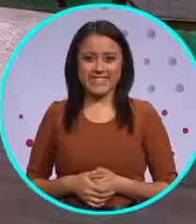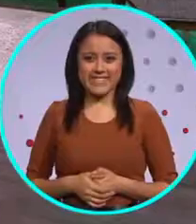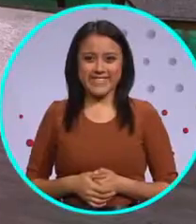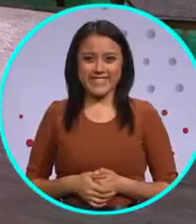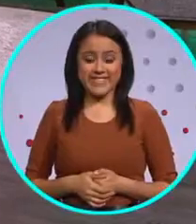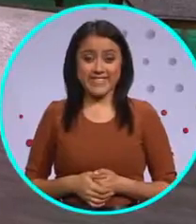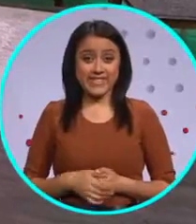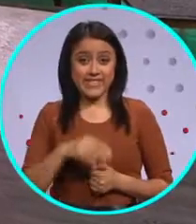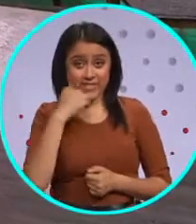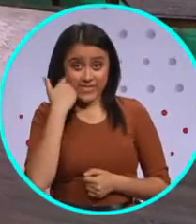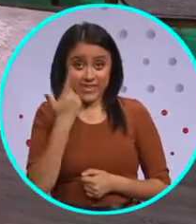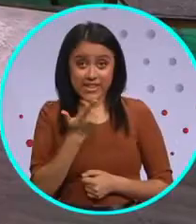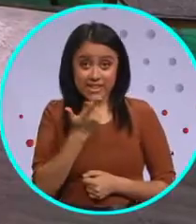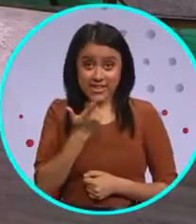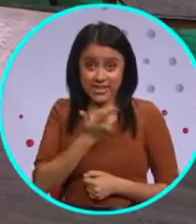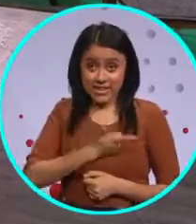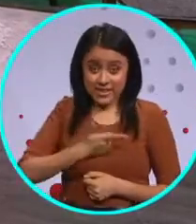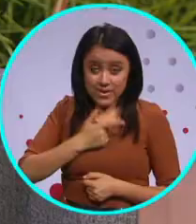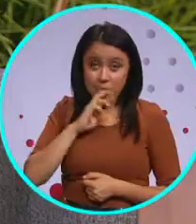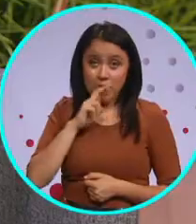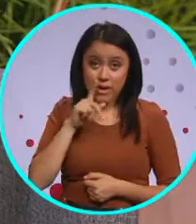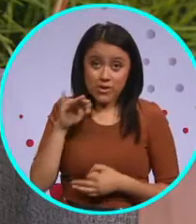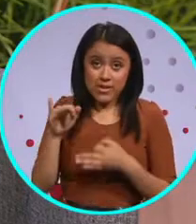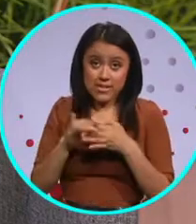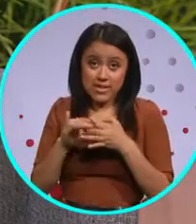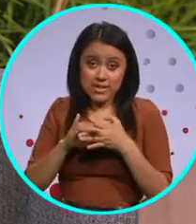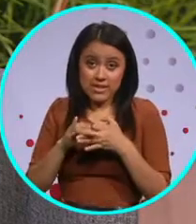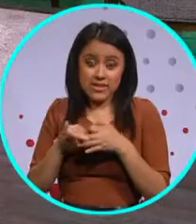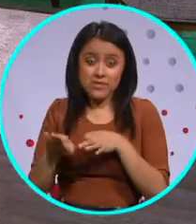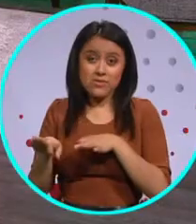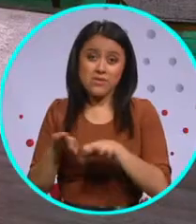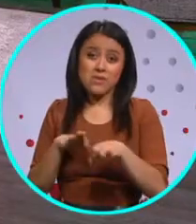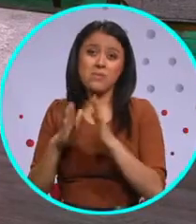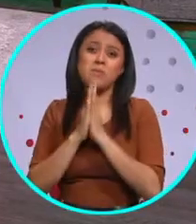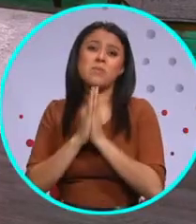me gustaría estar más cerca de tu trabajo